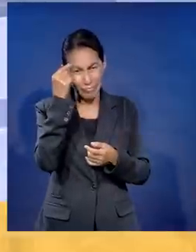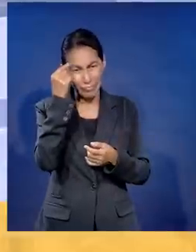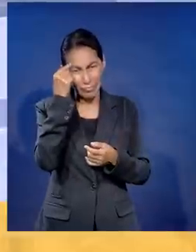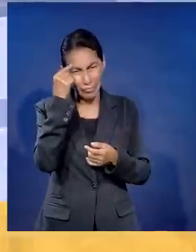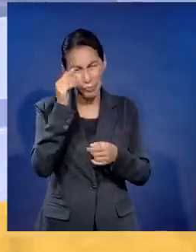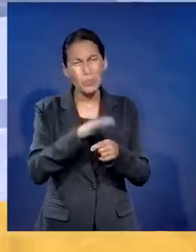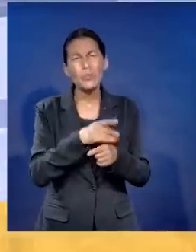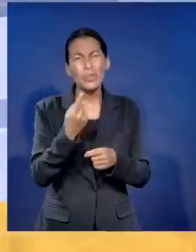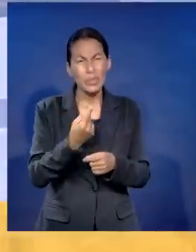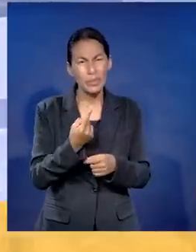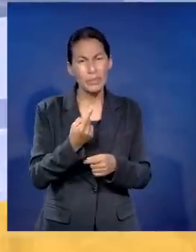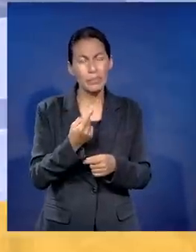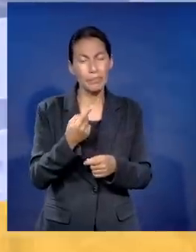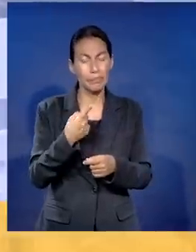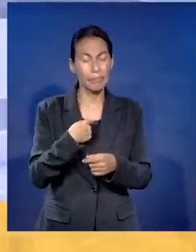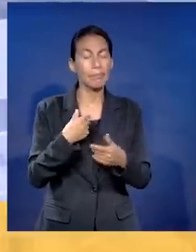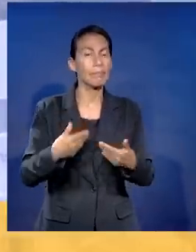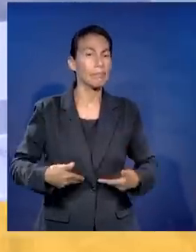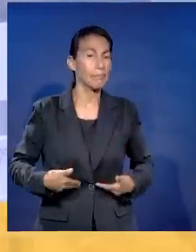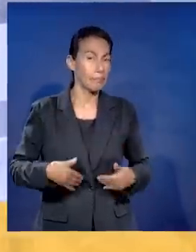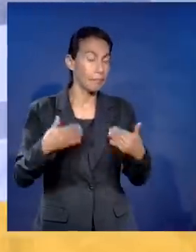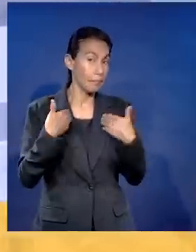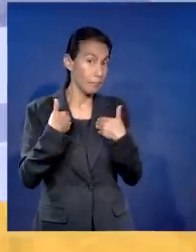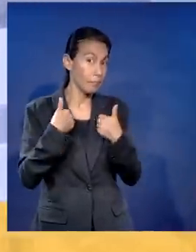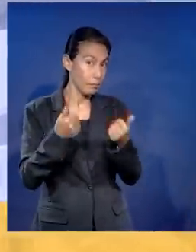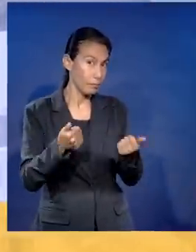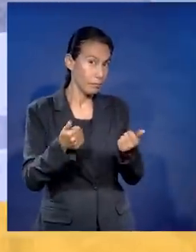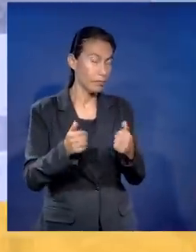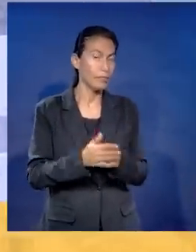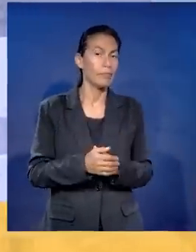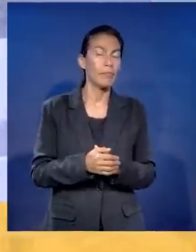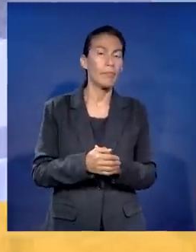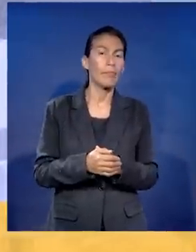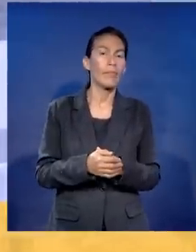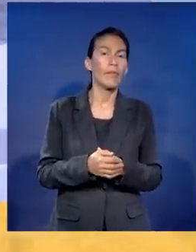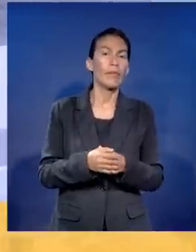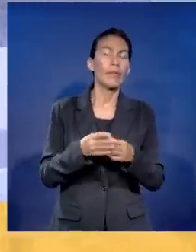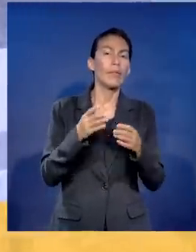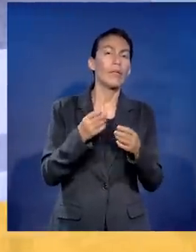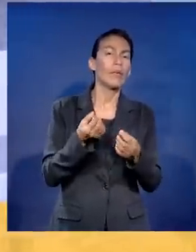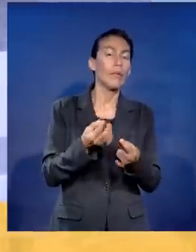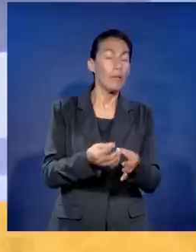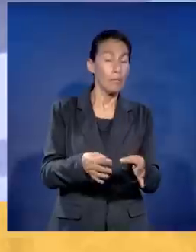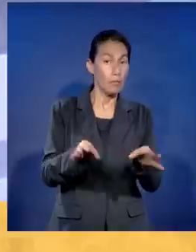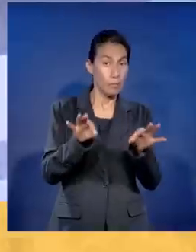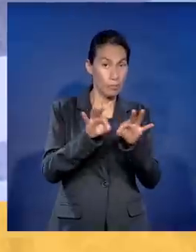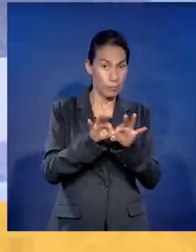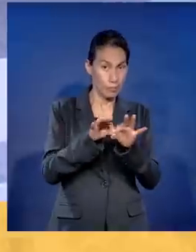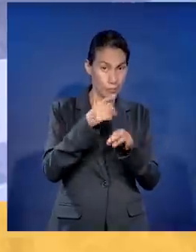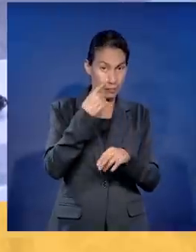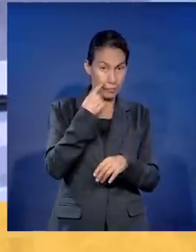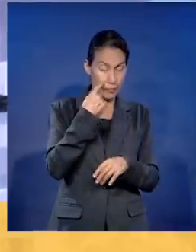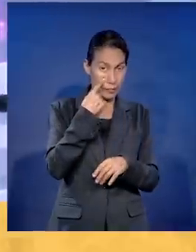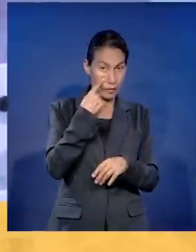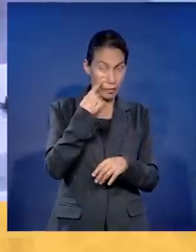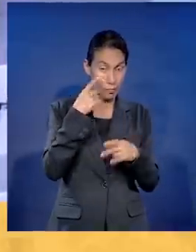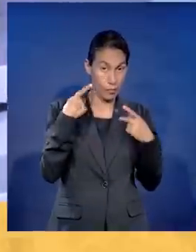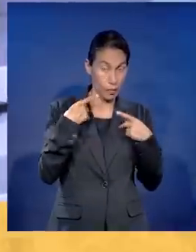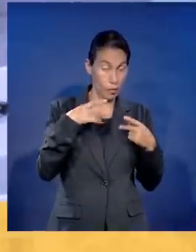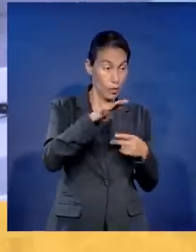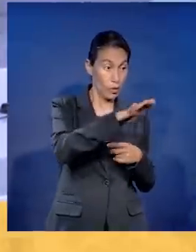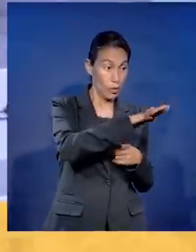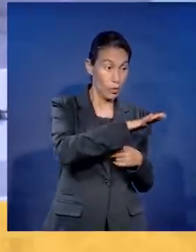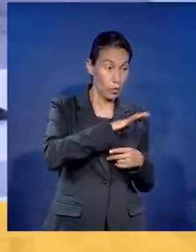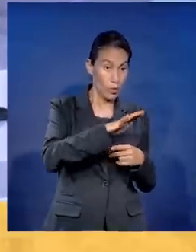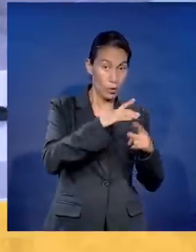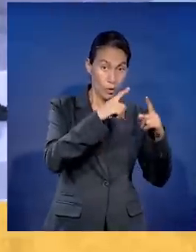a poco empecé a entender una realidad muy interesante en esta vida especialmente en asuntos espirituales No todo el que